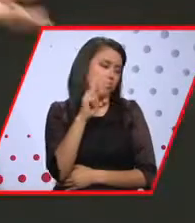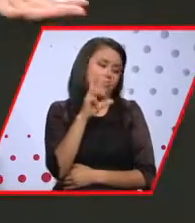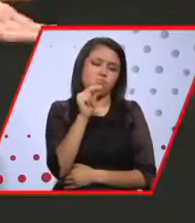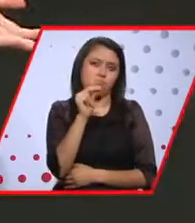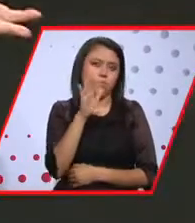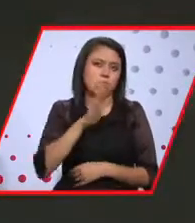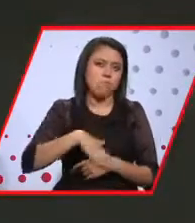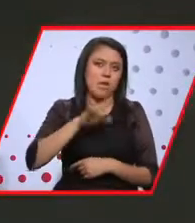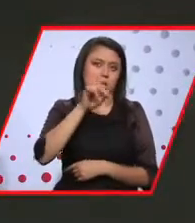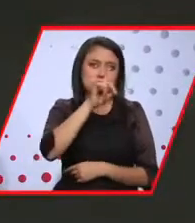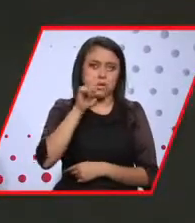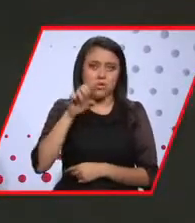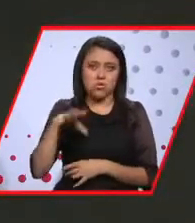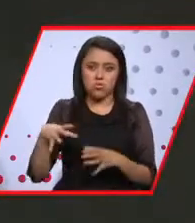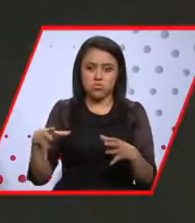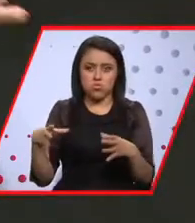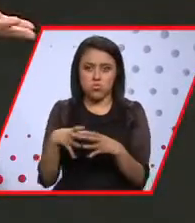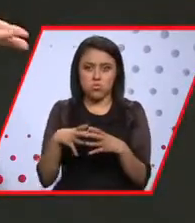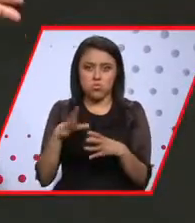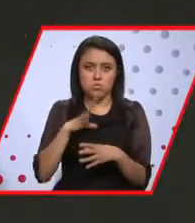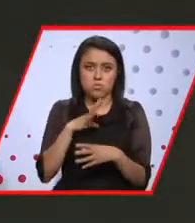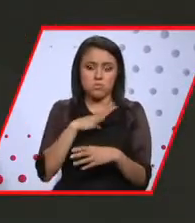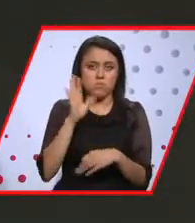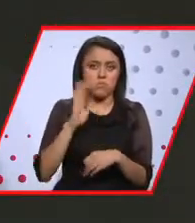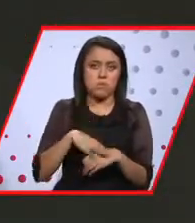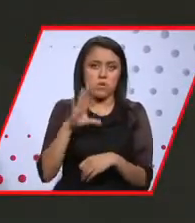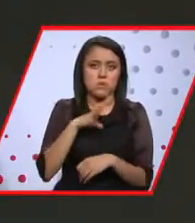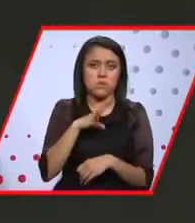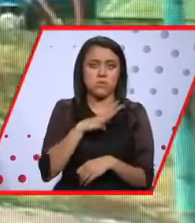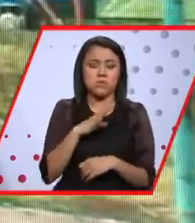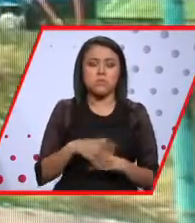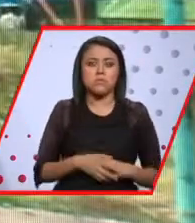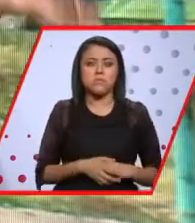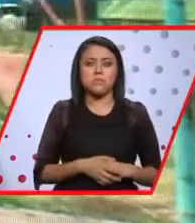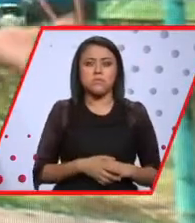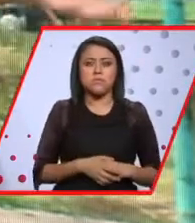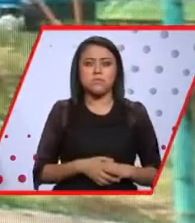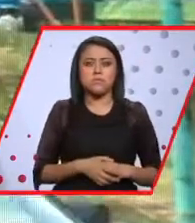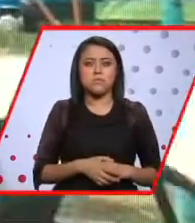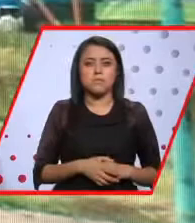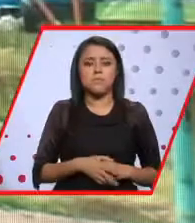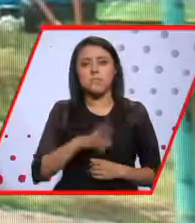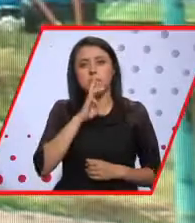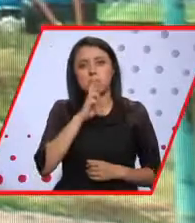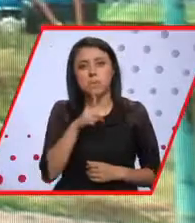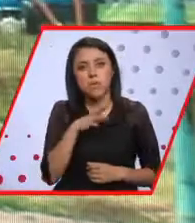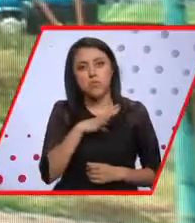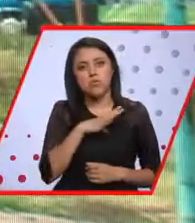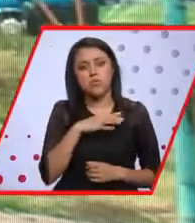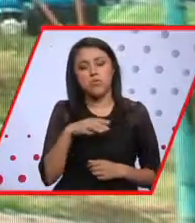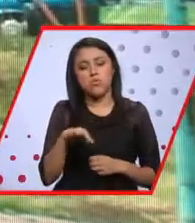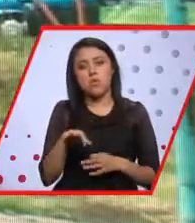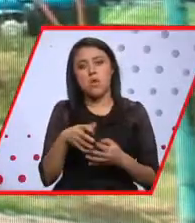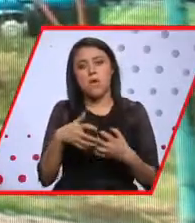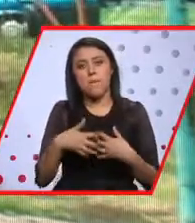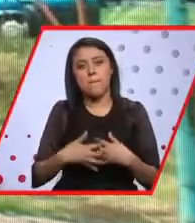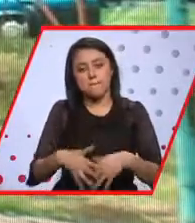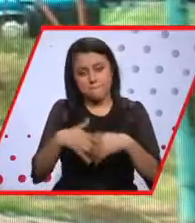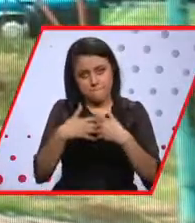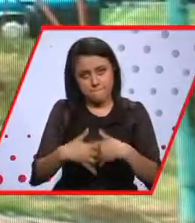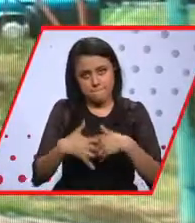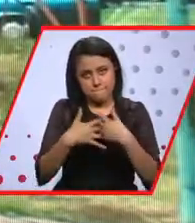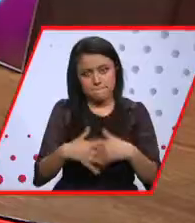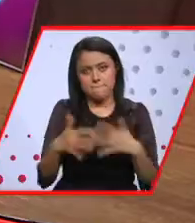de cientos de pares para tener en su acervo. Y ellos sí les conviene, por ejemplo, un proceso más